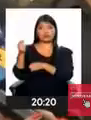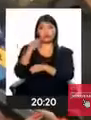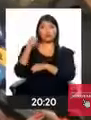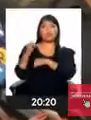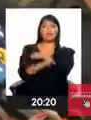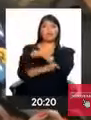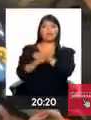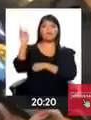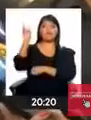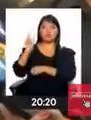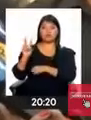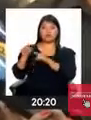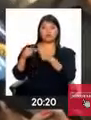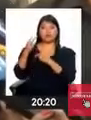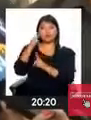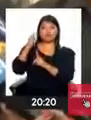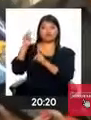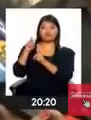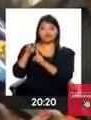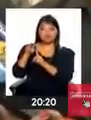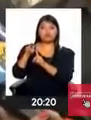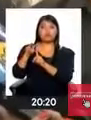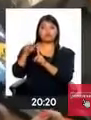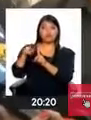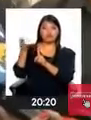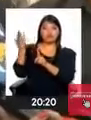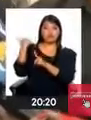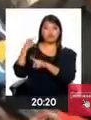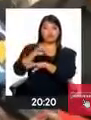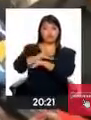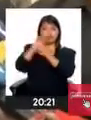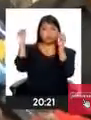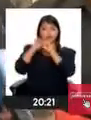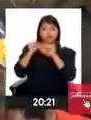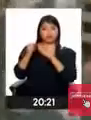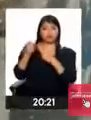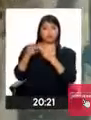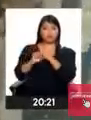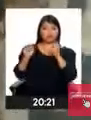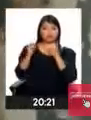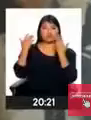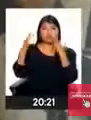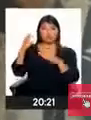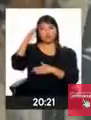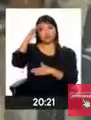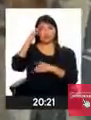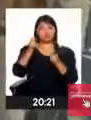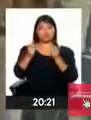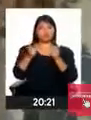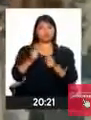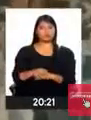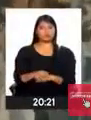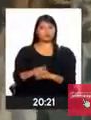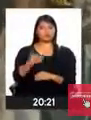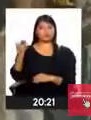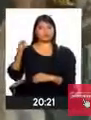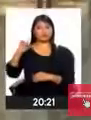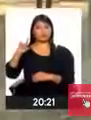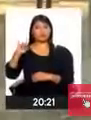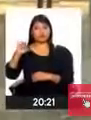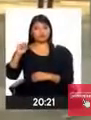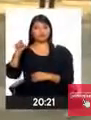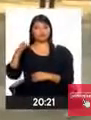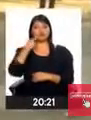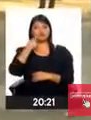nacionalidad venezolana en flagrante delito y ha podido evitar un desastre, una catástrofe. El general Jesús Flores, director de la